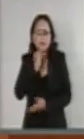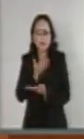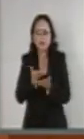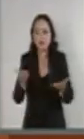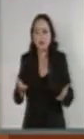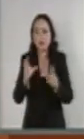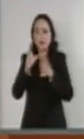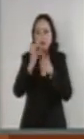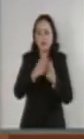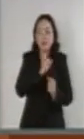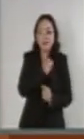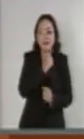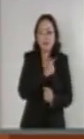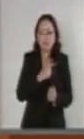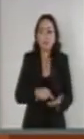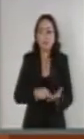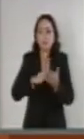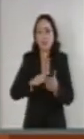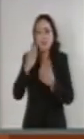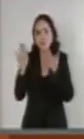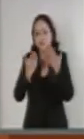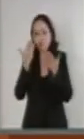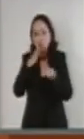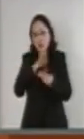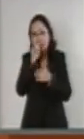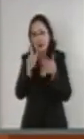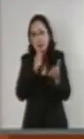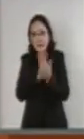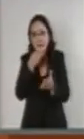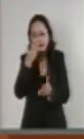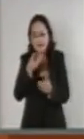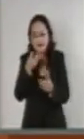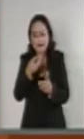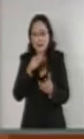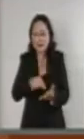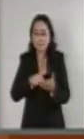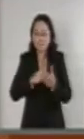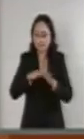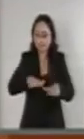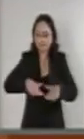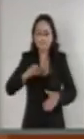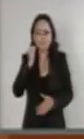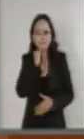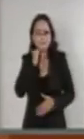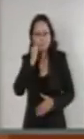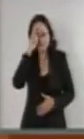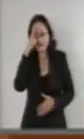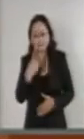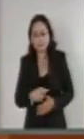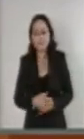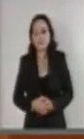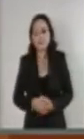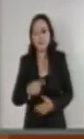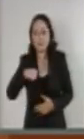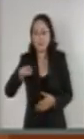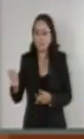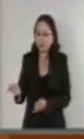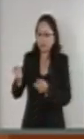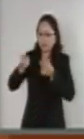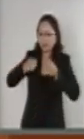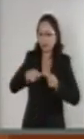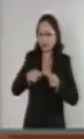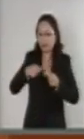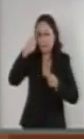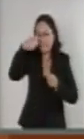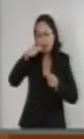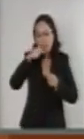la Comisión de Salud y de Estudios Legislativos de este Senado, nos fue turnado para